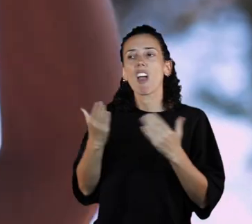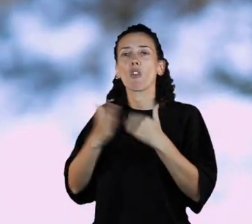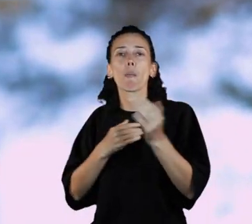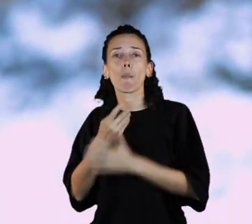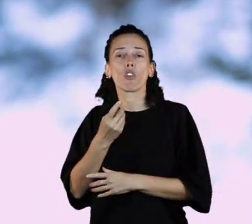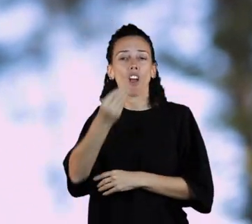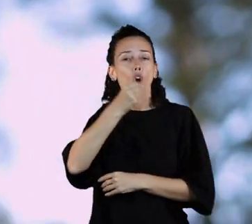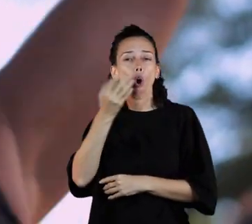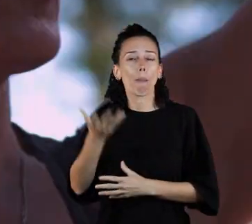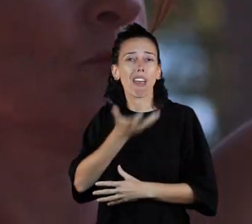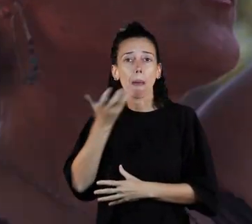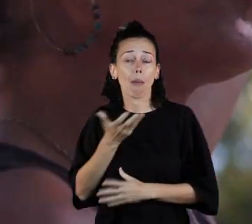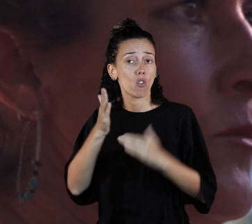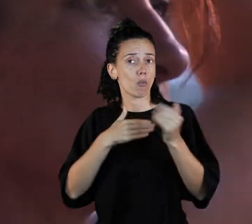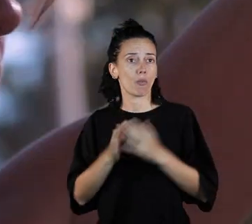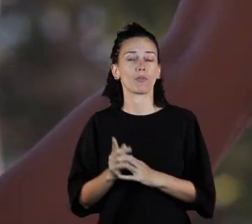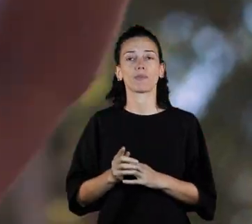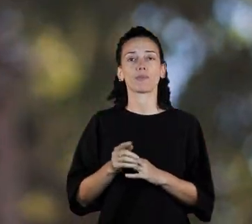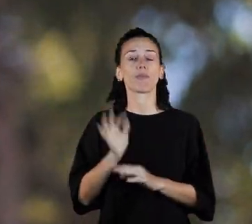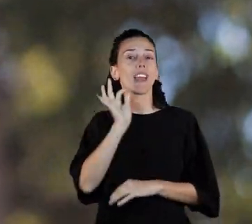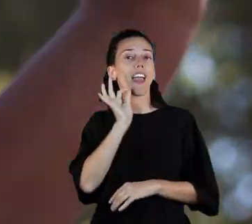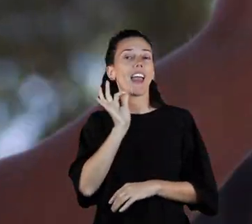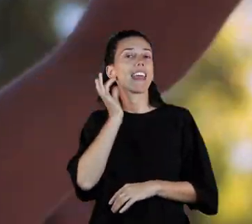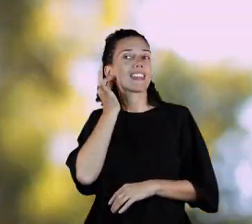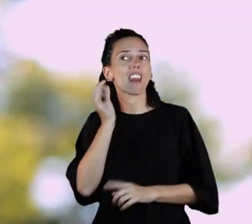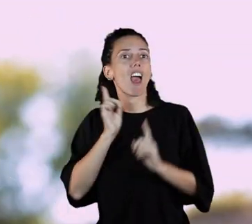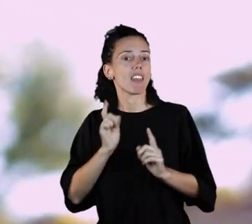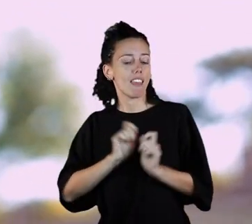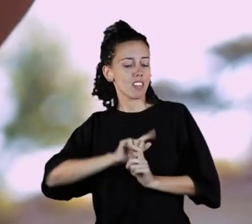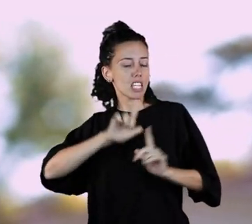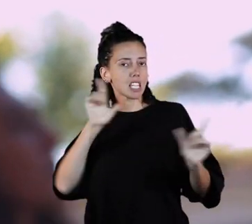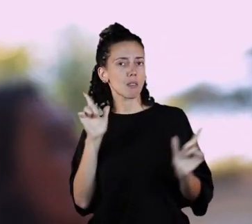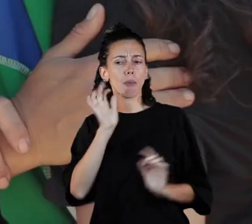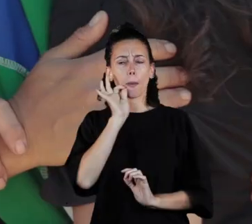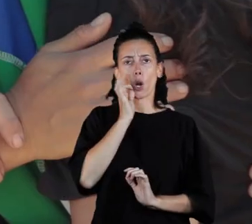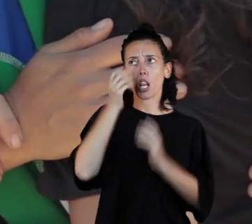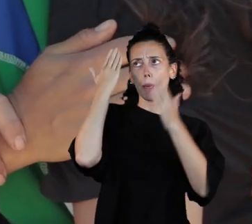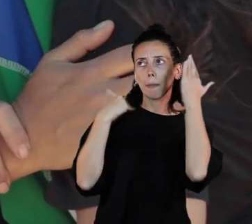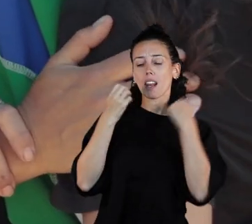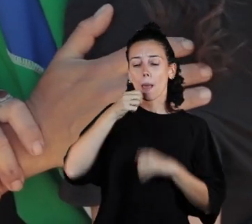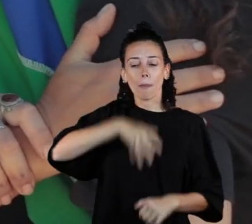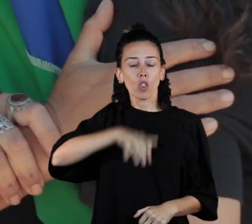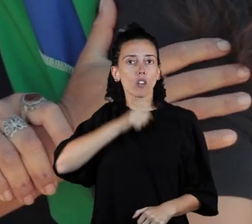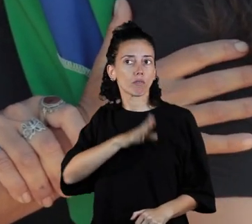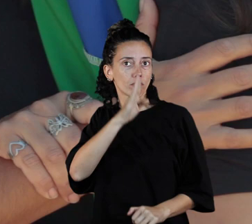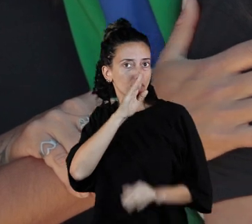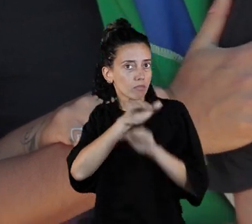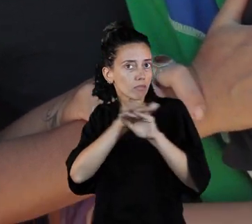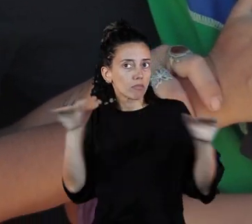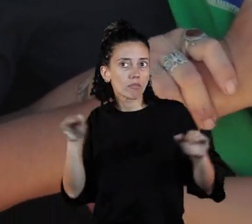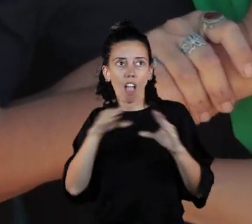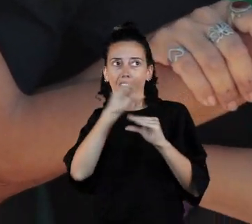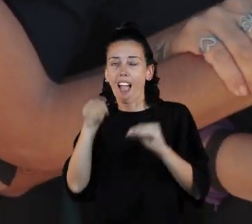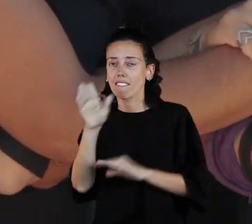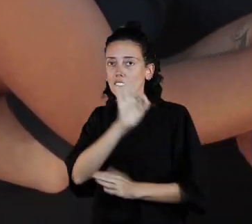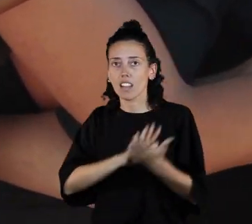quemado. Las negras deben estar limpias, prolijas, peinadas, la menstruación y los ciclos de la mujer tabú y algo